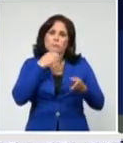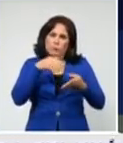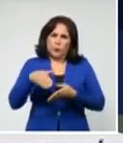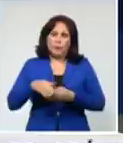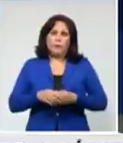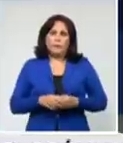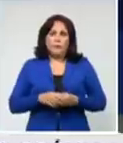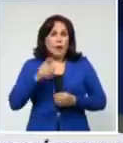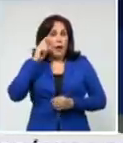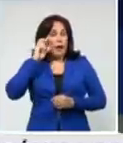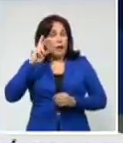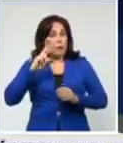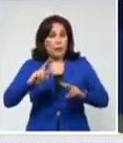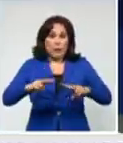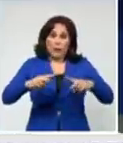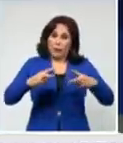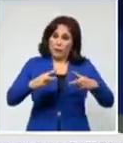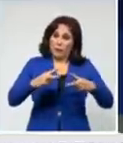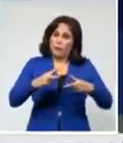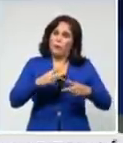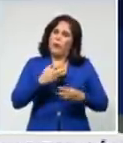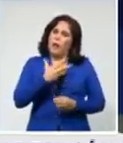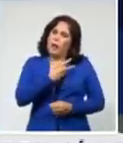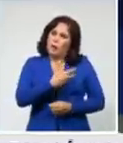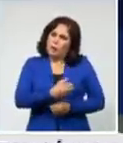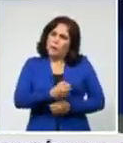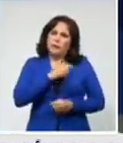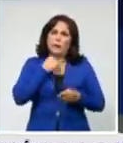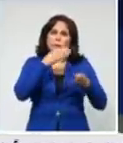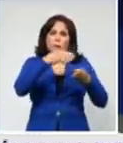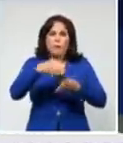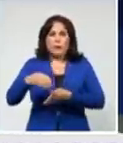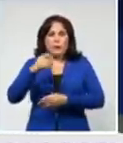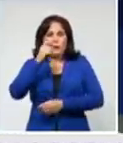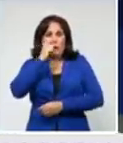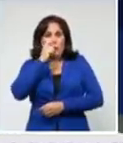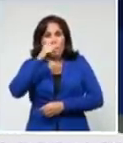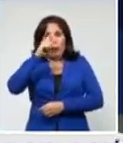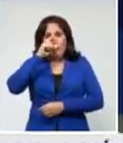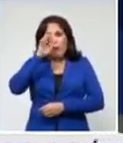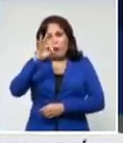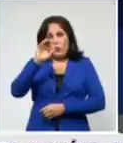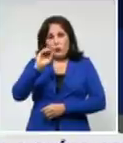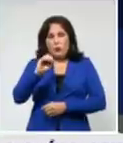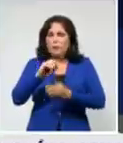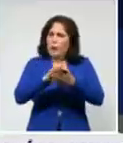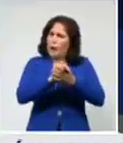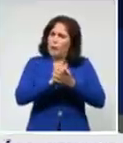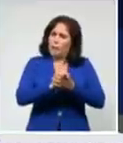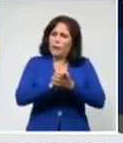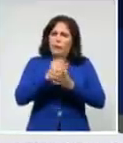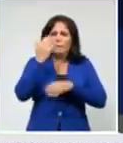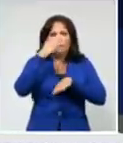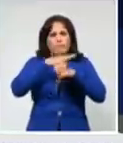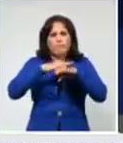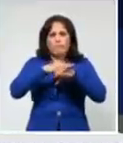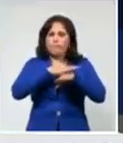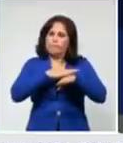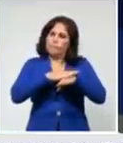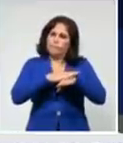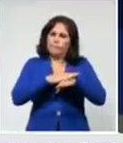Reitero, lamentamos este fallecimiento, damos las condolencias a sus familiares, amistades, personas que lo